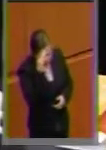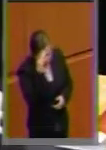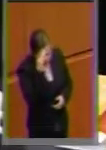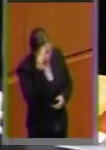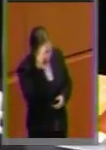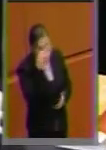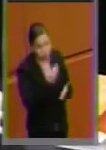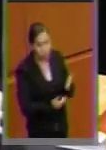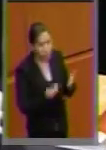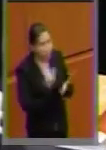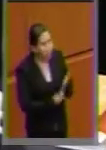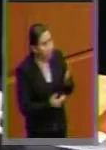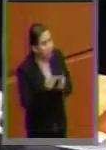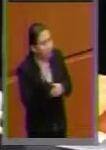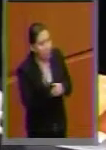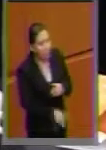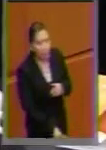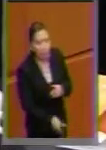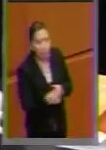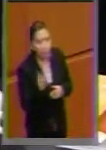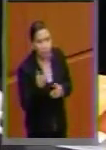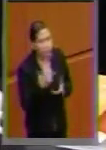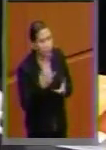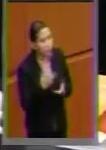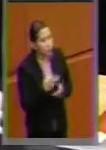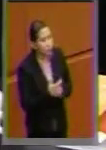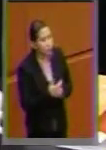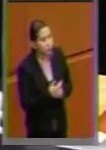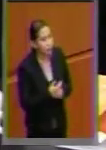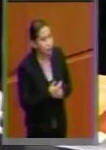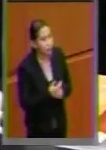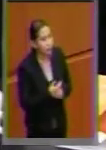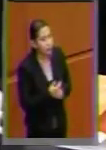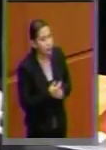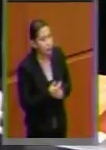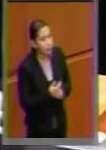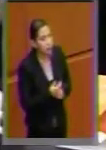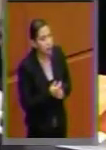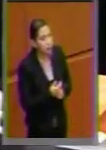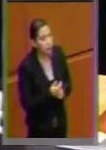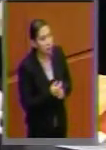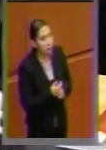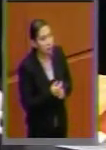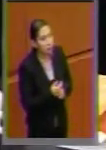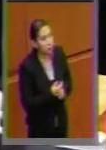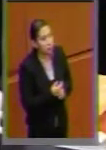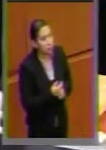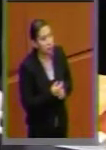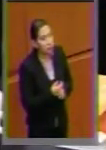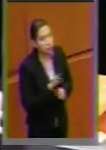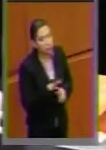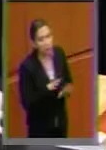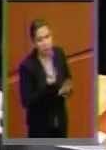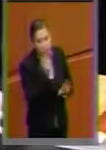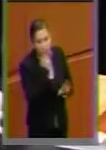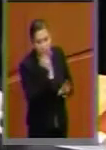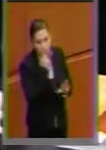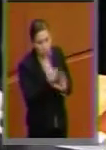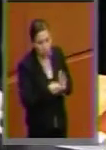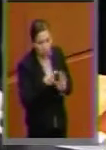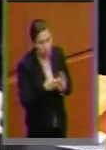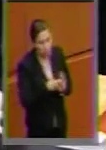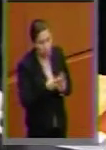falta mucho pero en verdad no descalifiquemos no sabemos cómo se decimos coloquialmente esto lo decimos muchos los